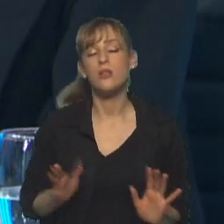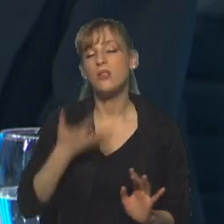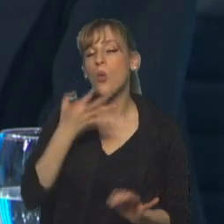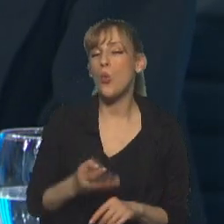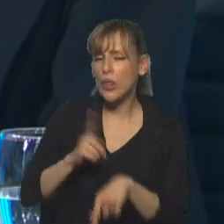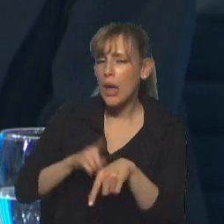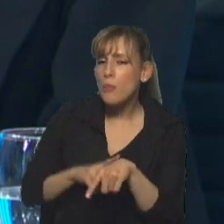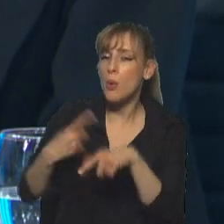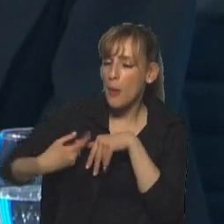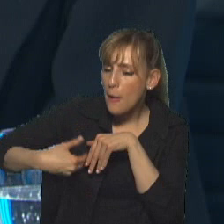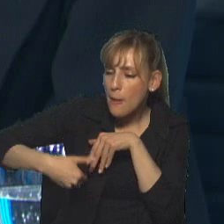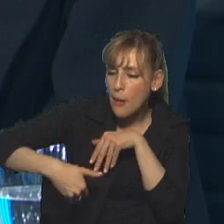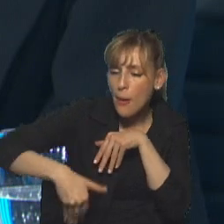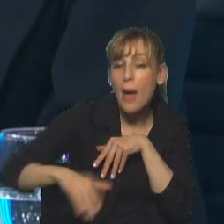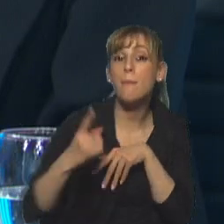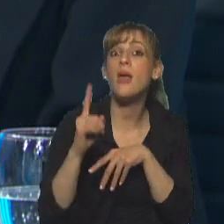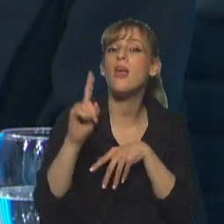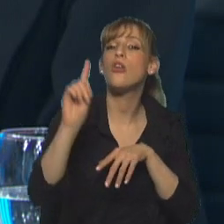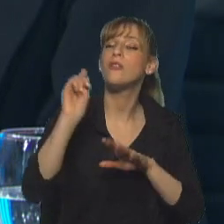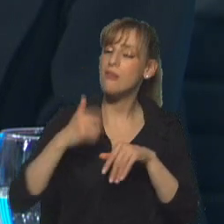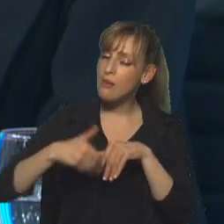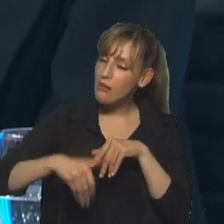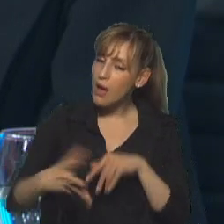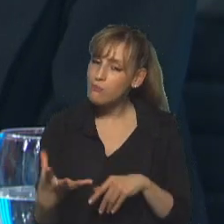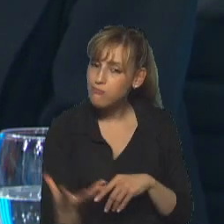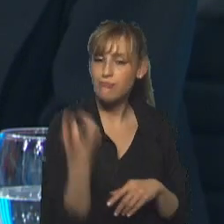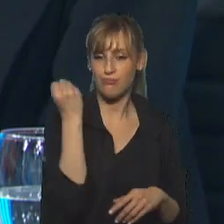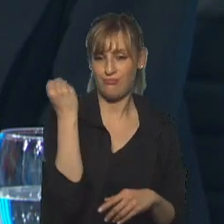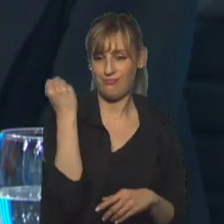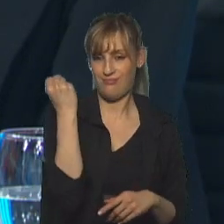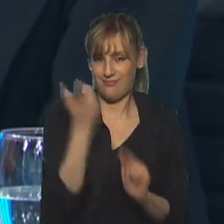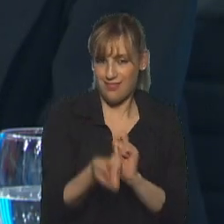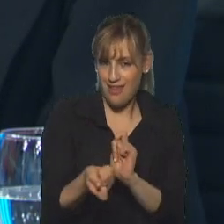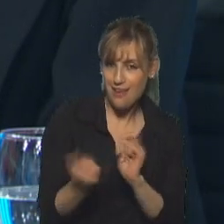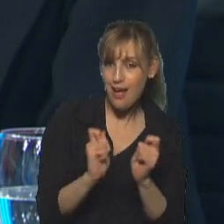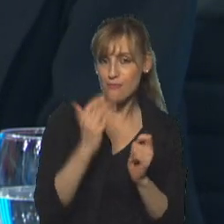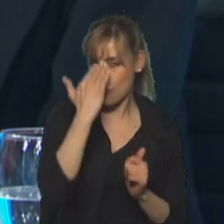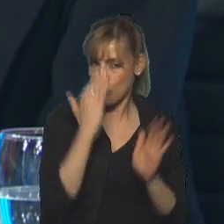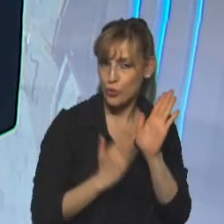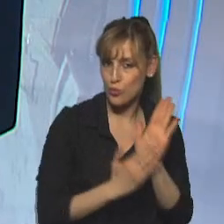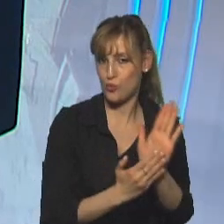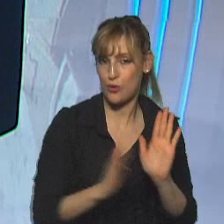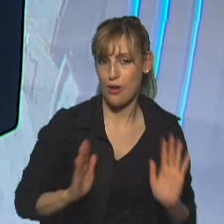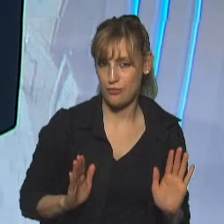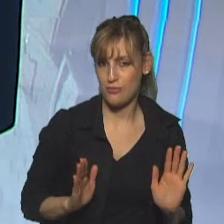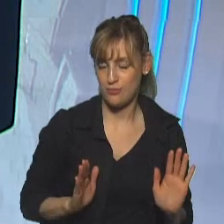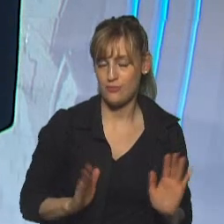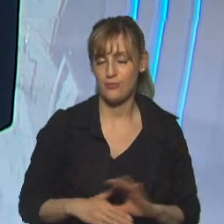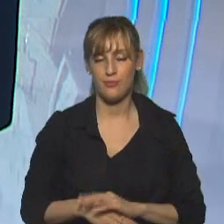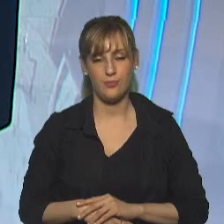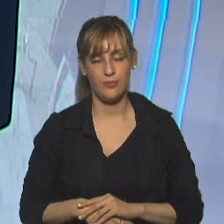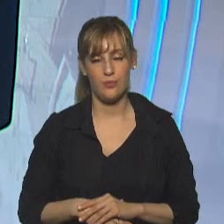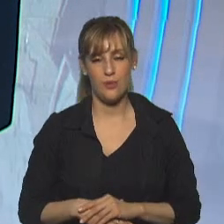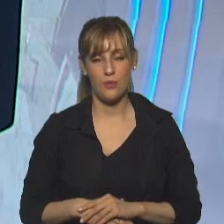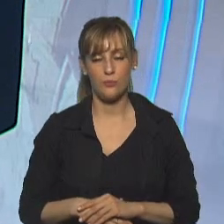va a retomar el camino del cambio constitucional y va a depender de la reacción del sistema político. Si alguien quiere pasar en